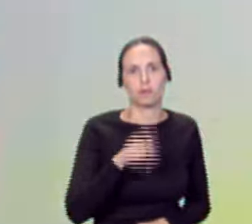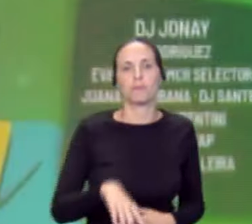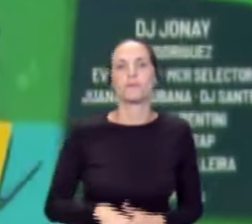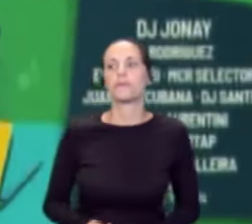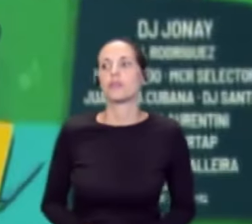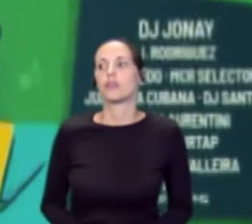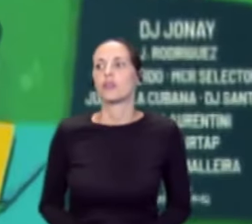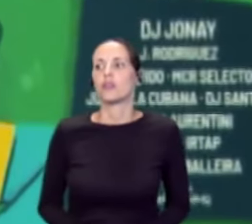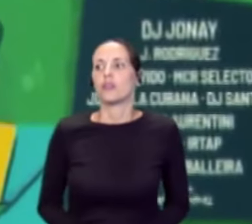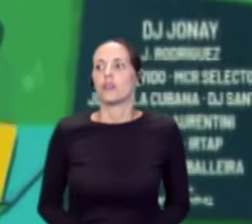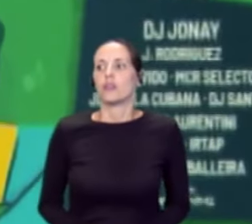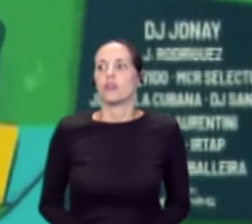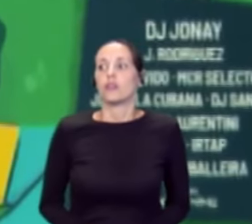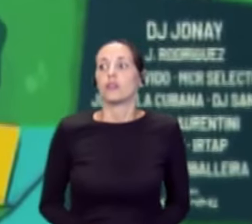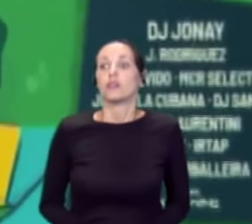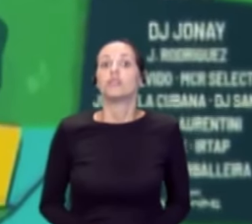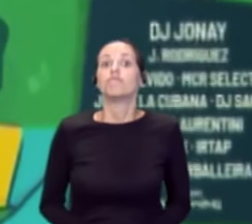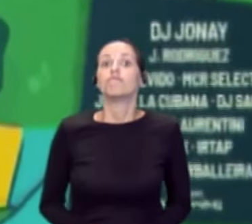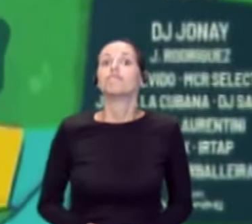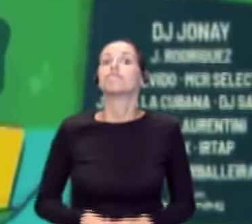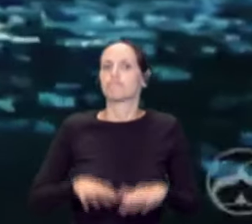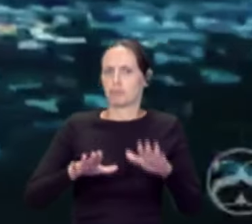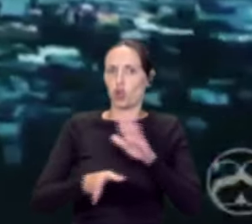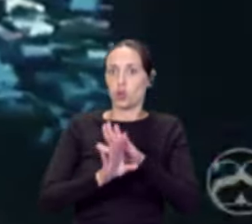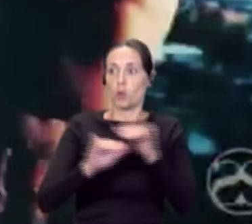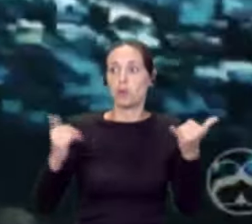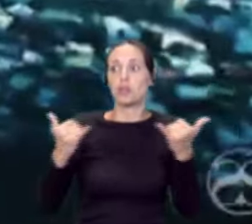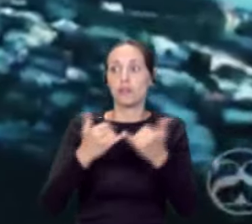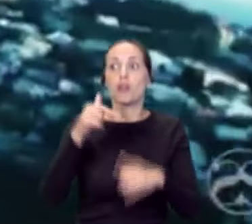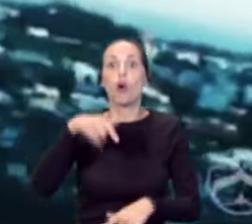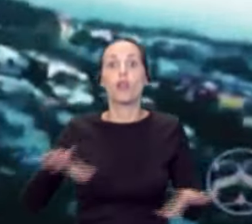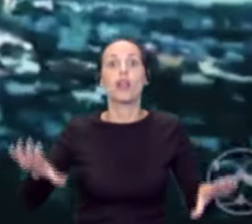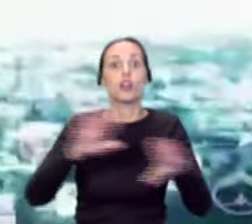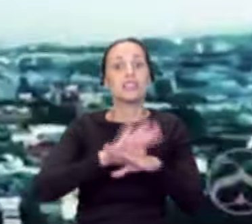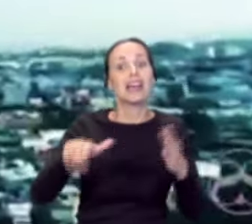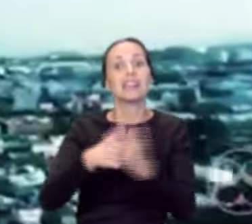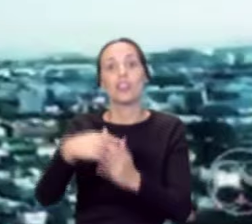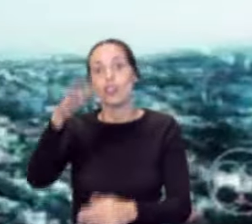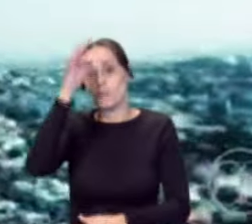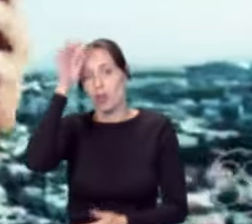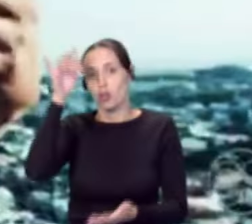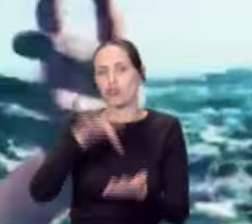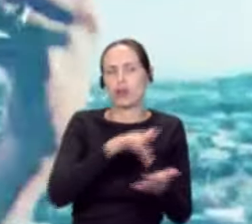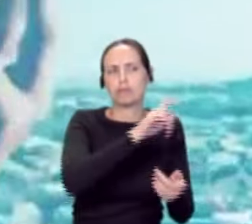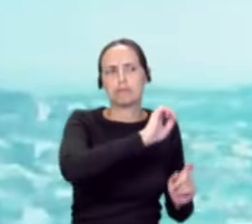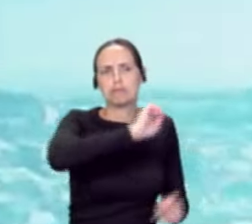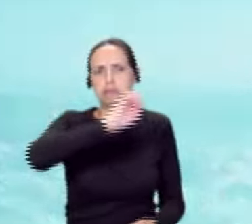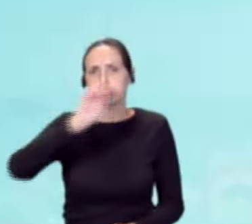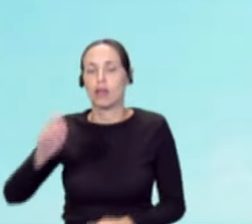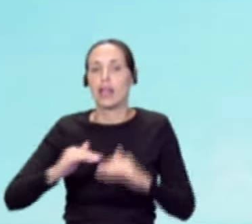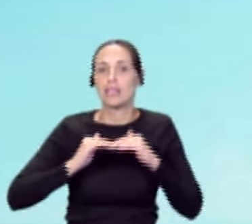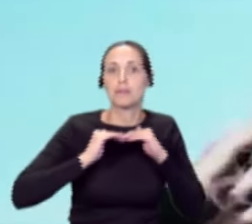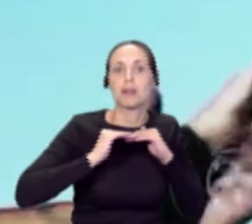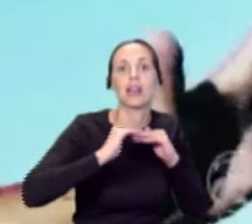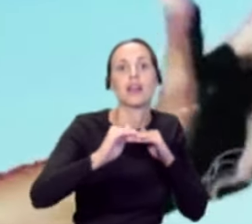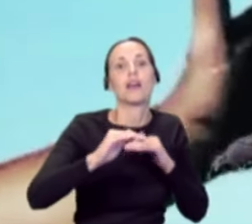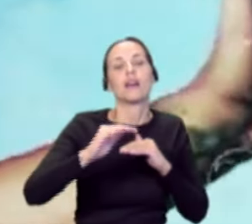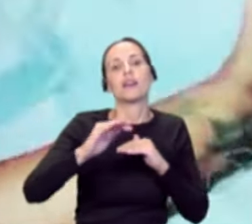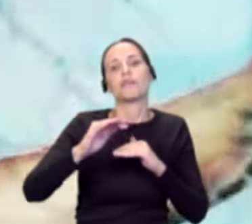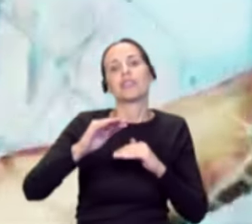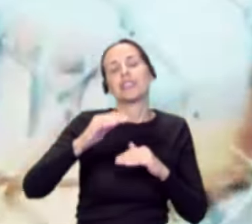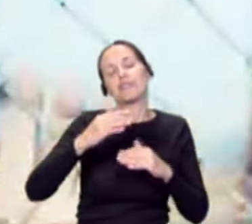Caso del intento, tu mano espera. Y sin movernos de isla, desde esta noche hasta el domingo tendrás de todo un poco en la explanada de Francisco Larroche